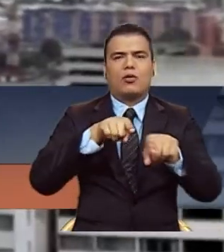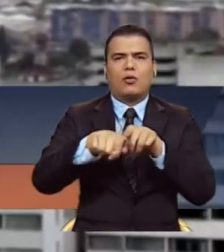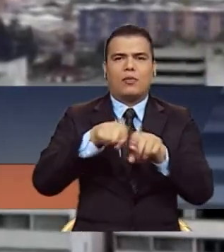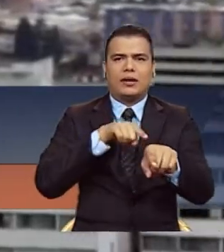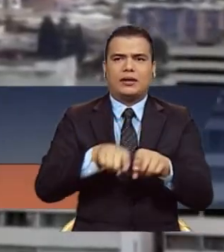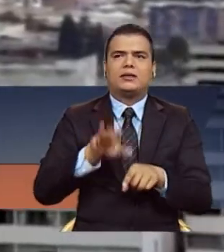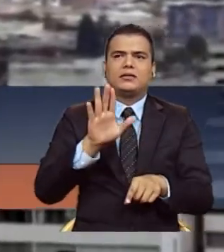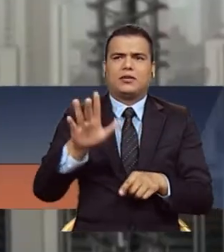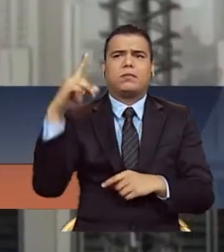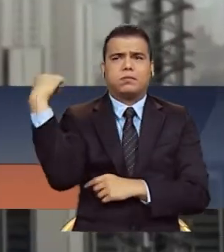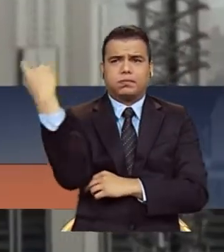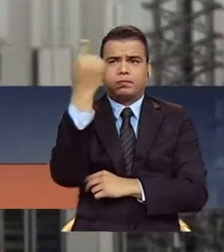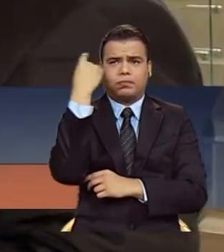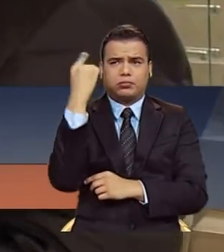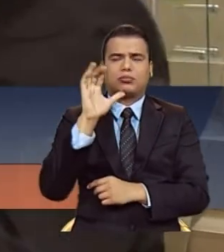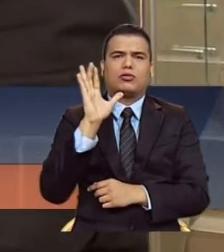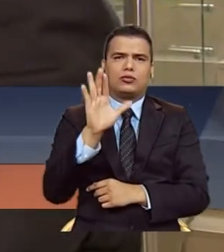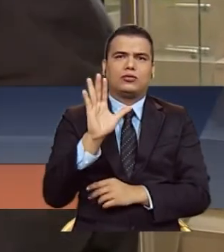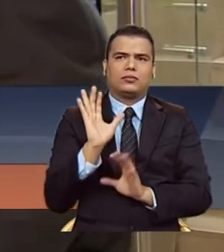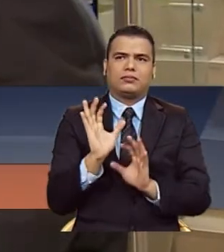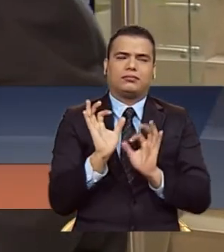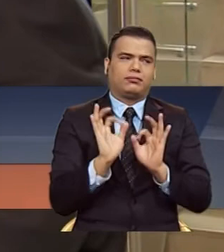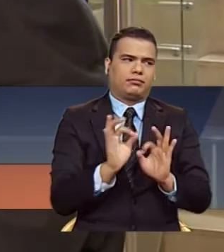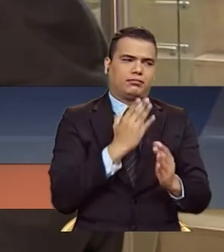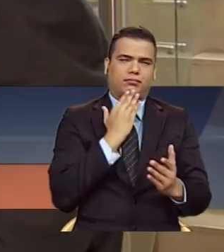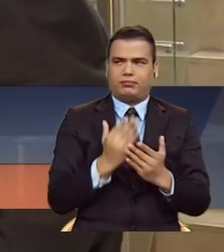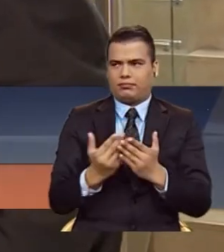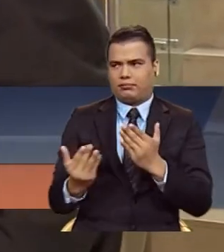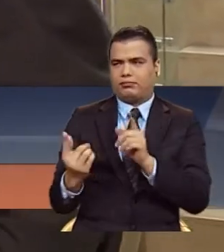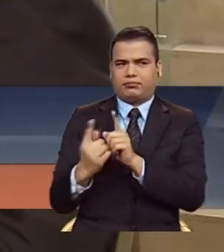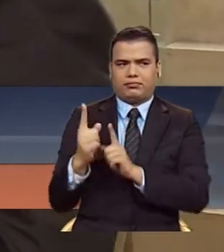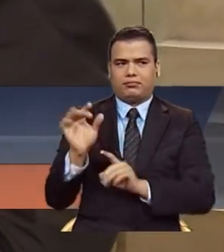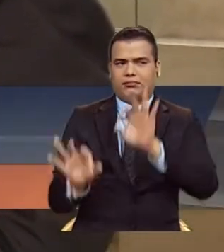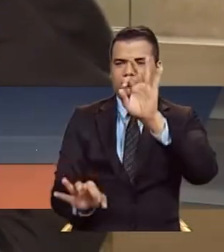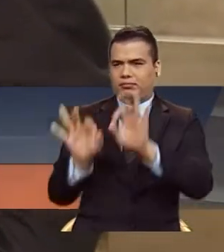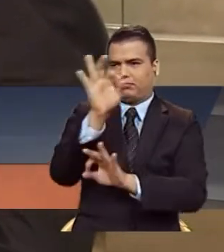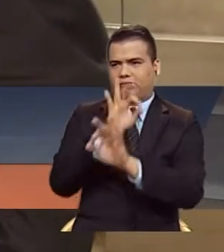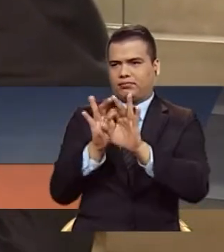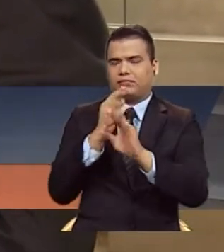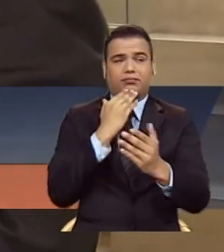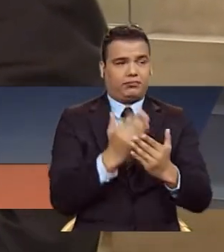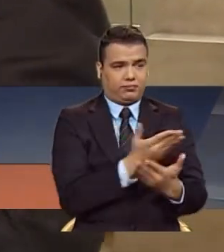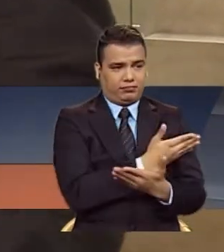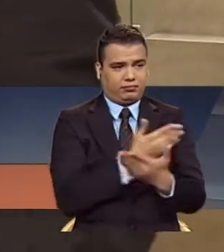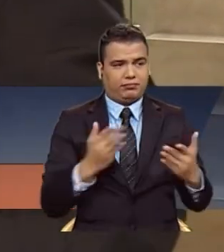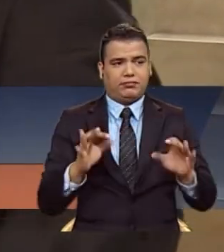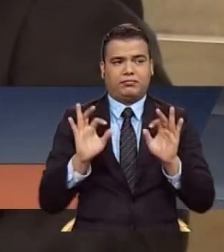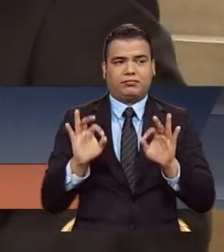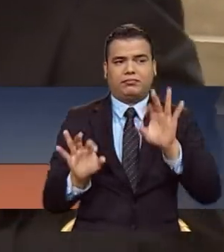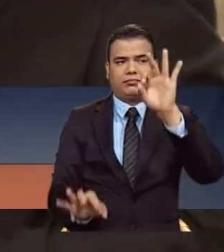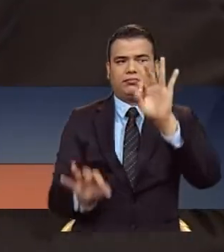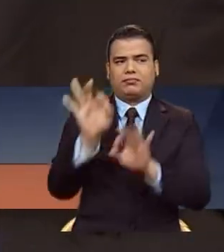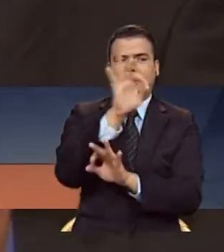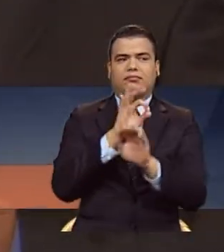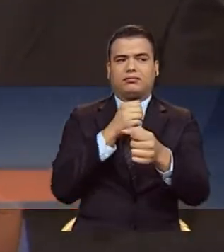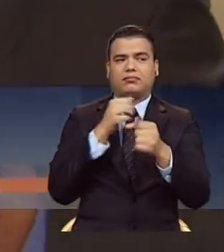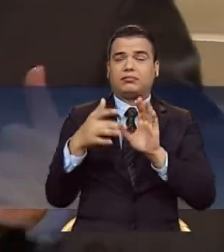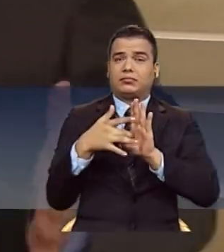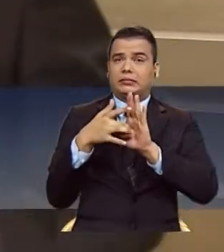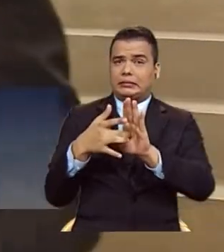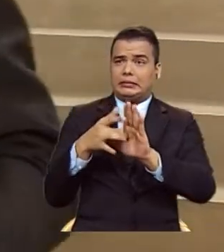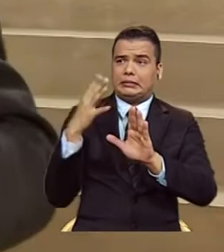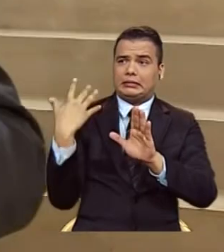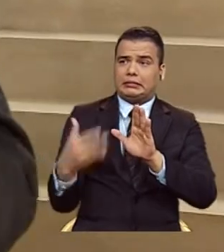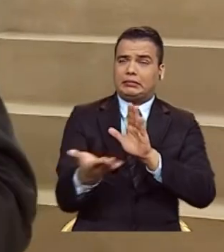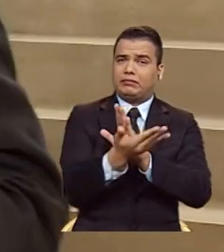que tenemos en el mercado. Pero muy bien, muchas gracias por estar aquí en Telepacífico Noticias. Muchas gracias a ustedes. Muy bien, Telepacífico Noticias, destacando a